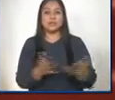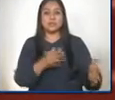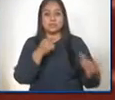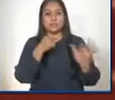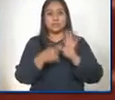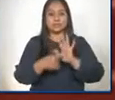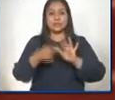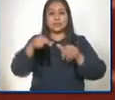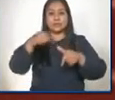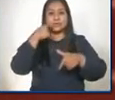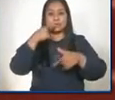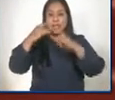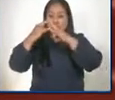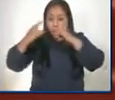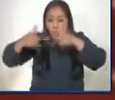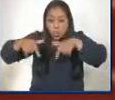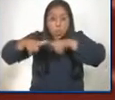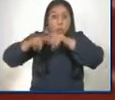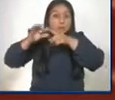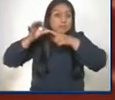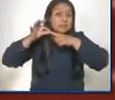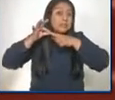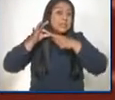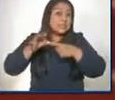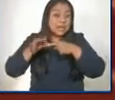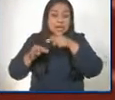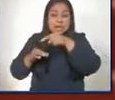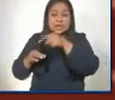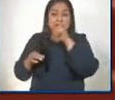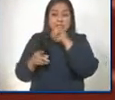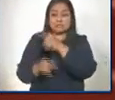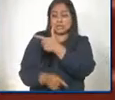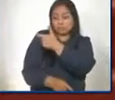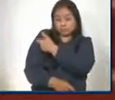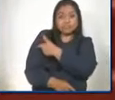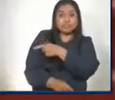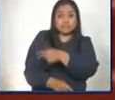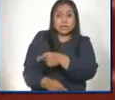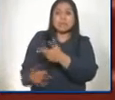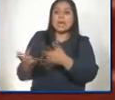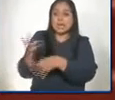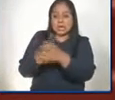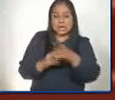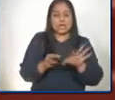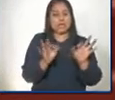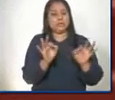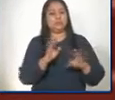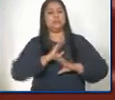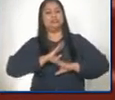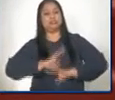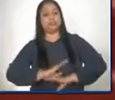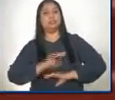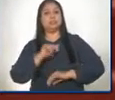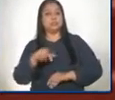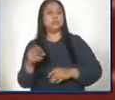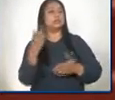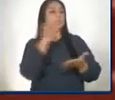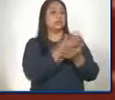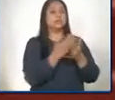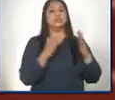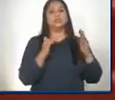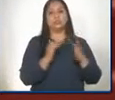un kiosco, con un lugar especial para poder vacunarlos a ellos, para que regresen de una manera más segura y